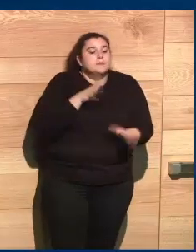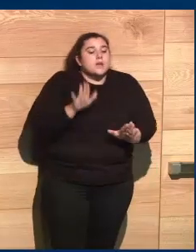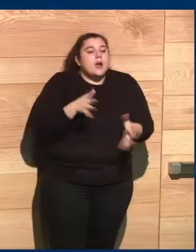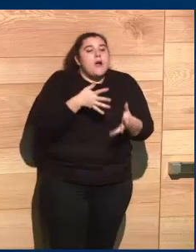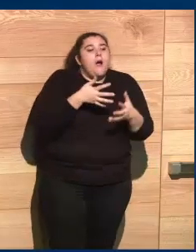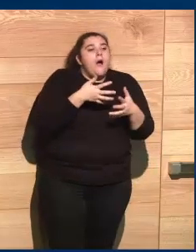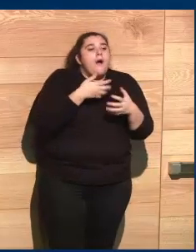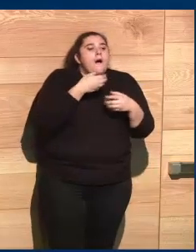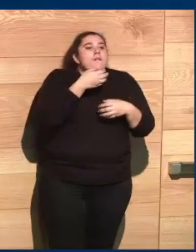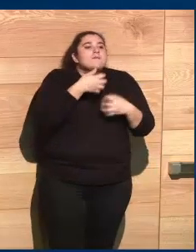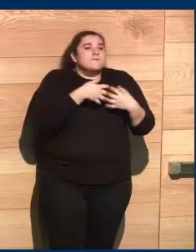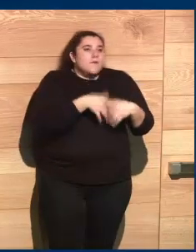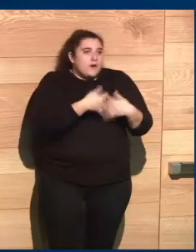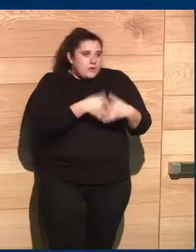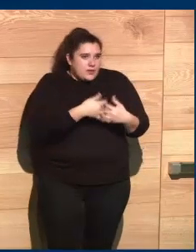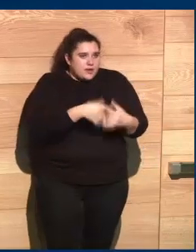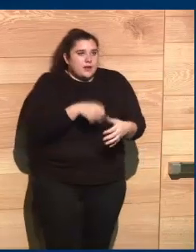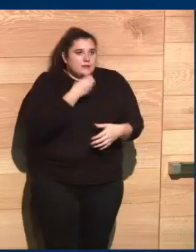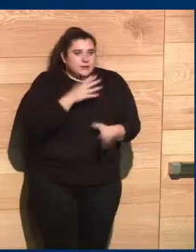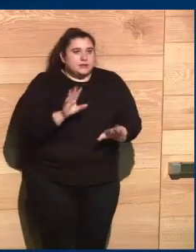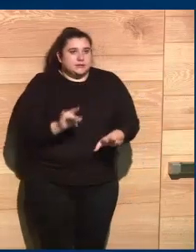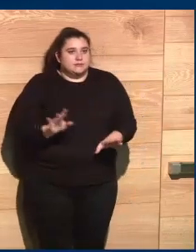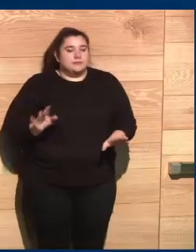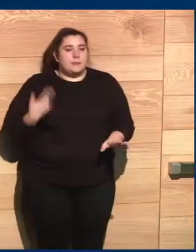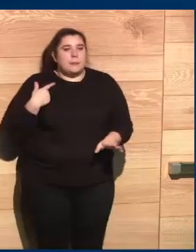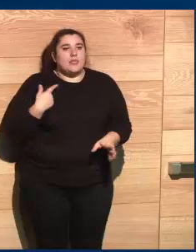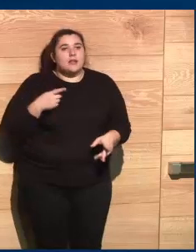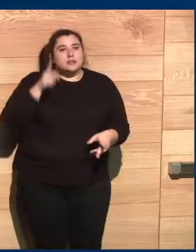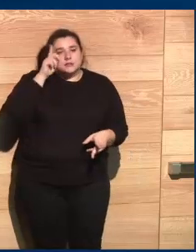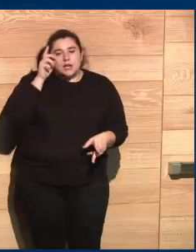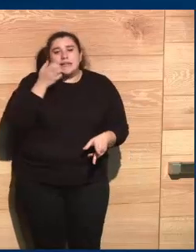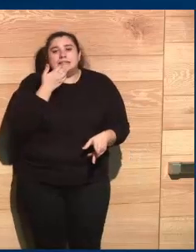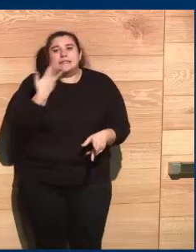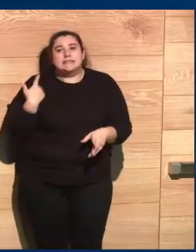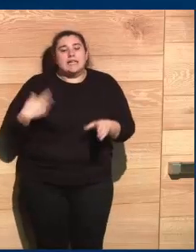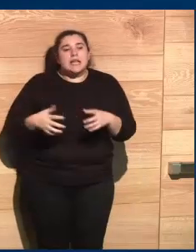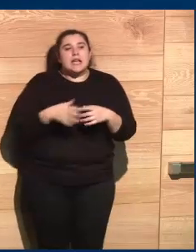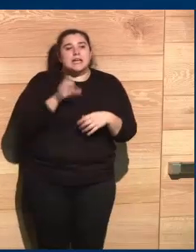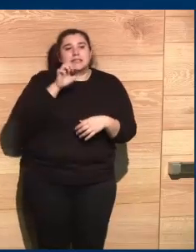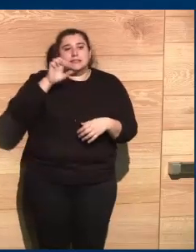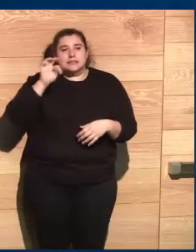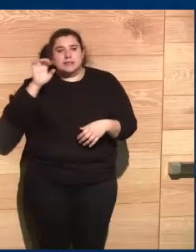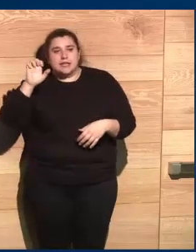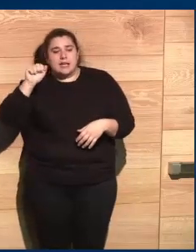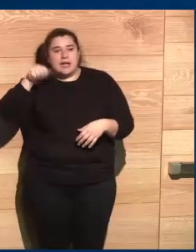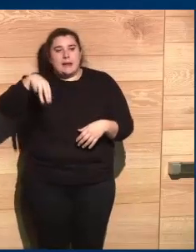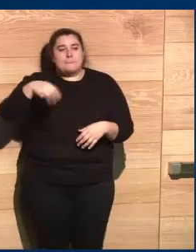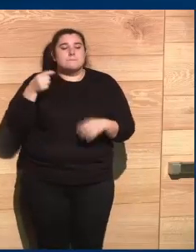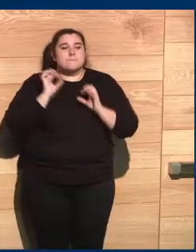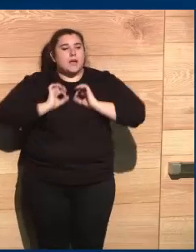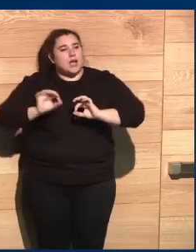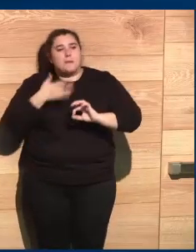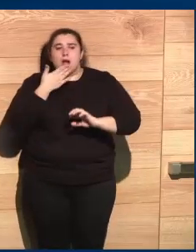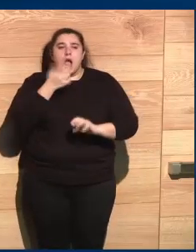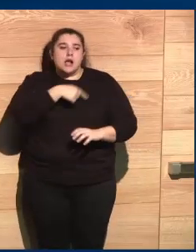jugar con juegos en Steam. Hay cierta polémica sobre si se va a lanzar un Steam para China, ¿no? Pero en principio es el Steam normal. Y hubo un